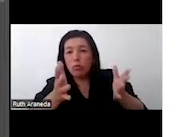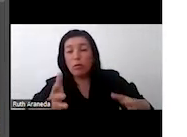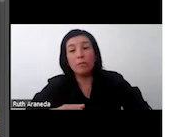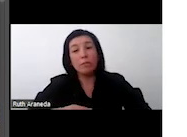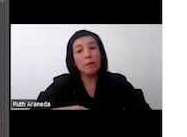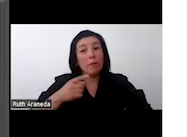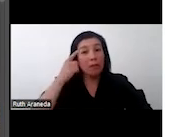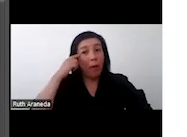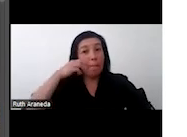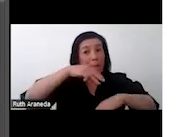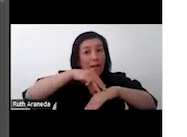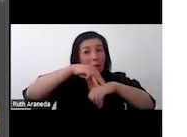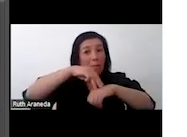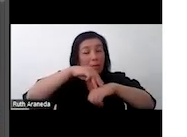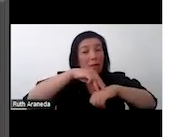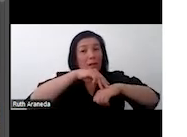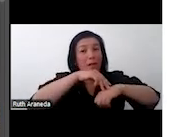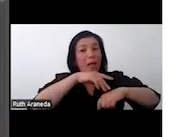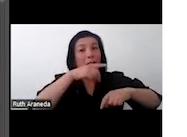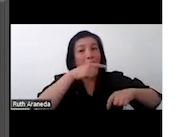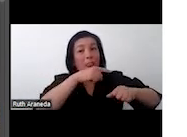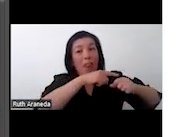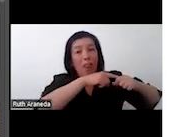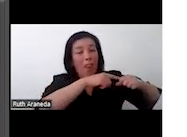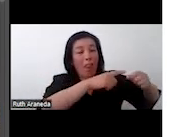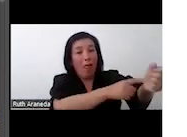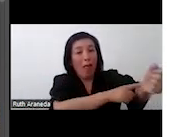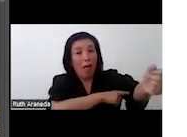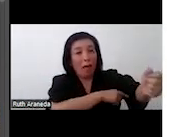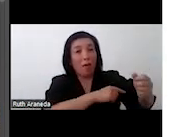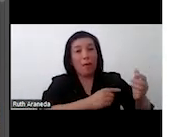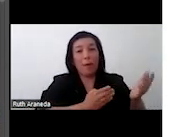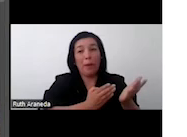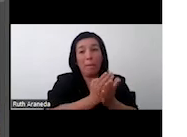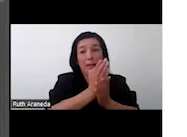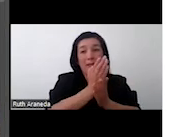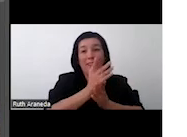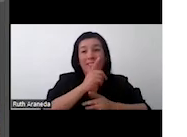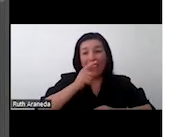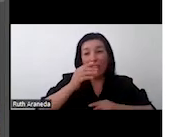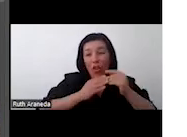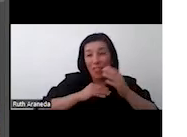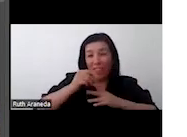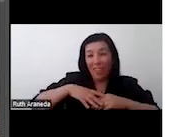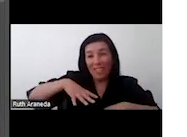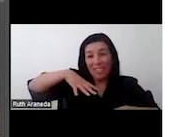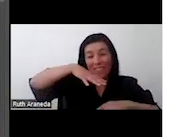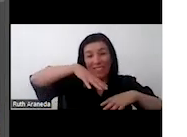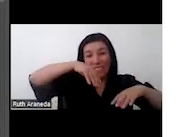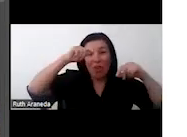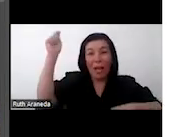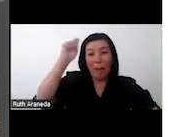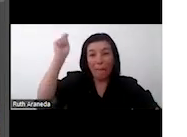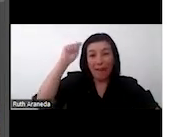verlo de una manera más simple, quizás viene desde la Campana y termina desembocando